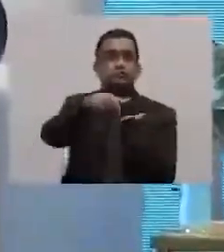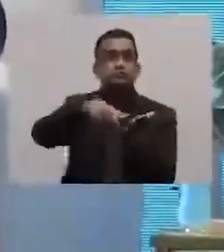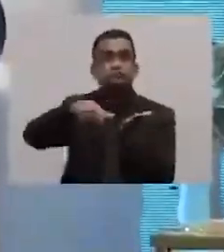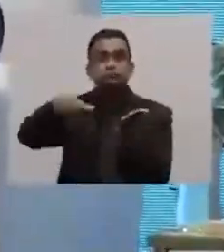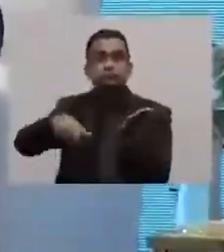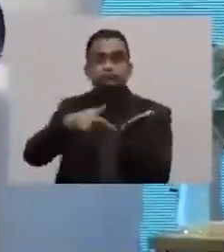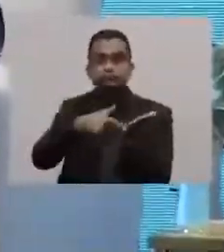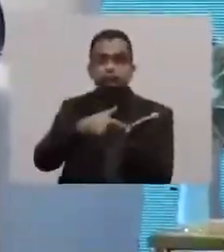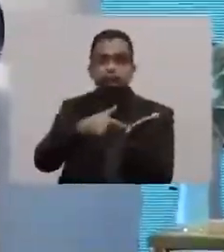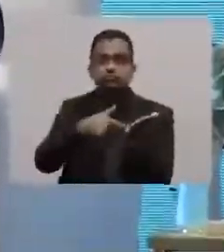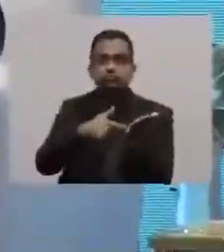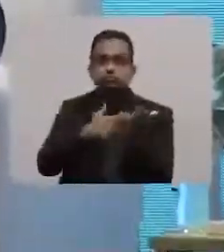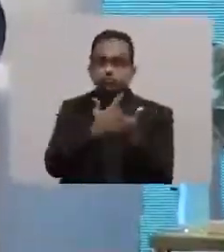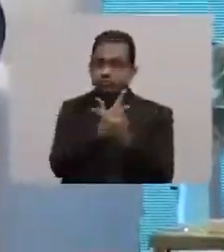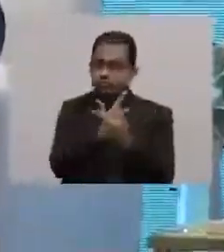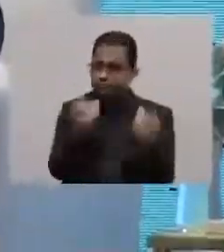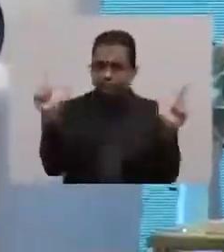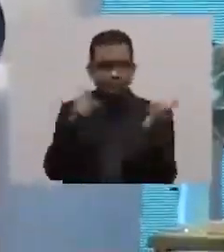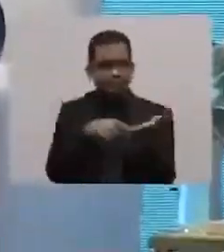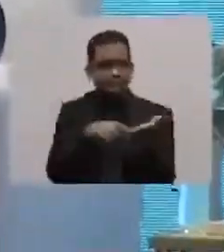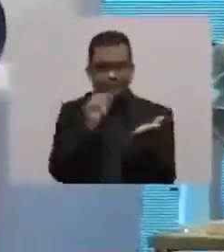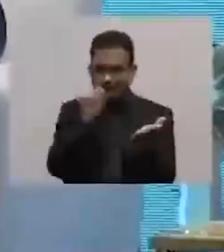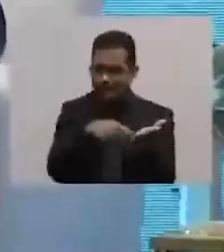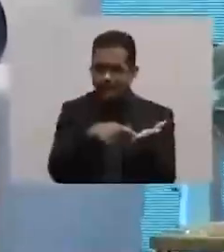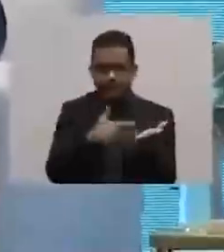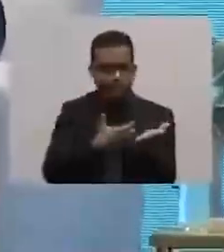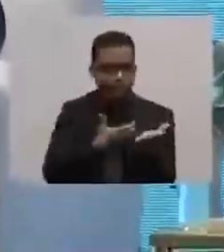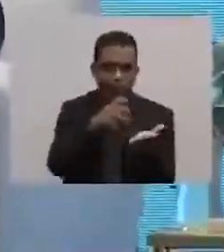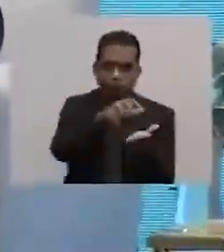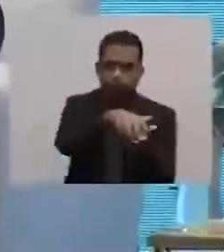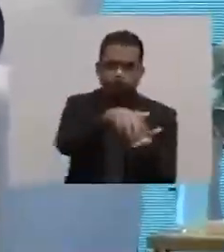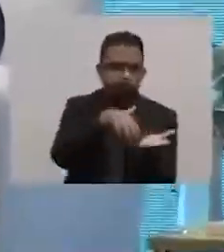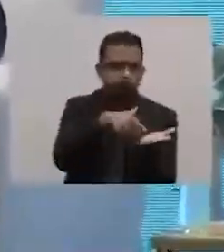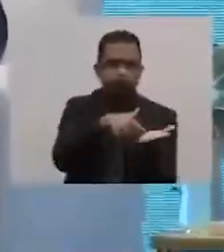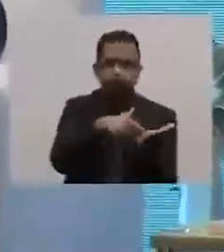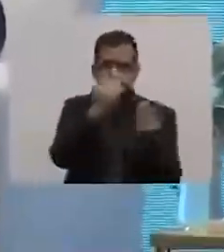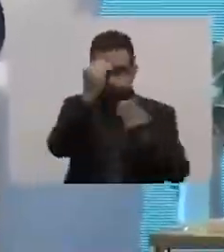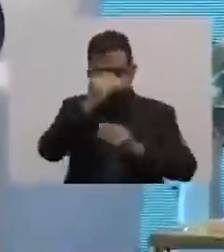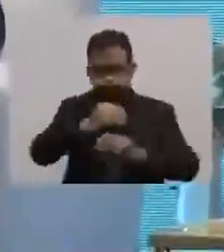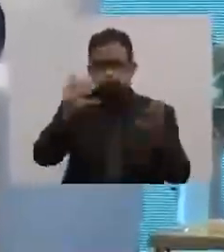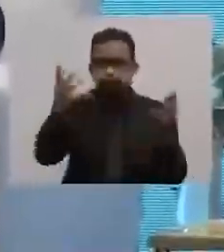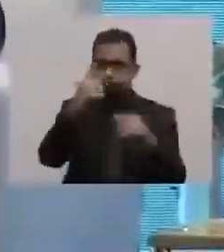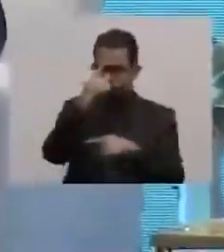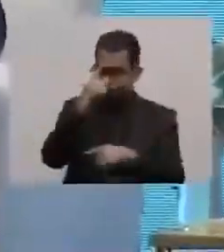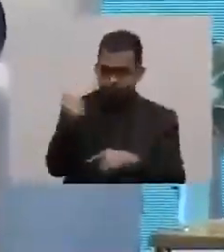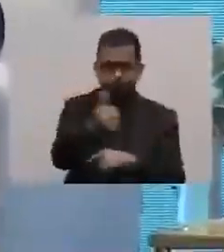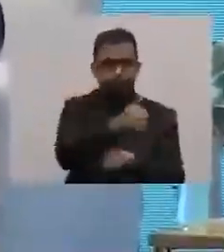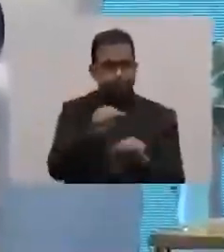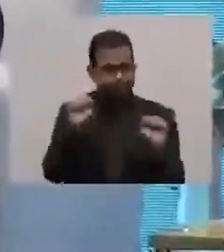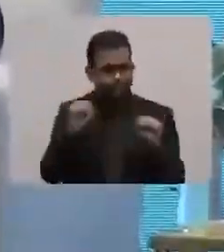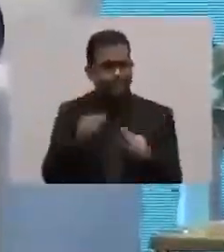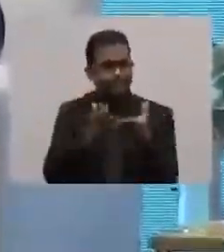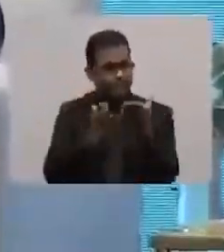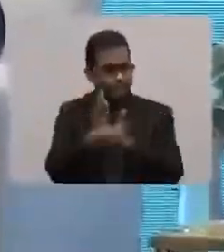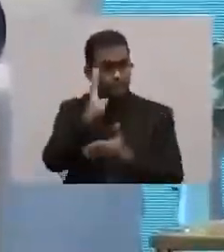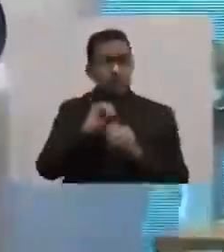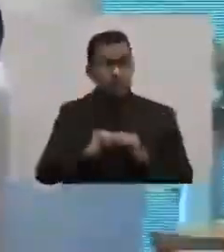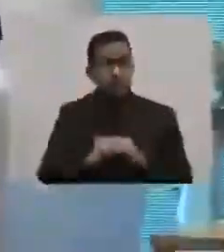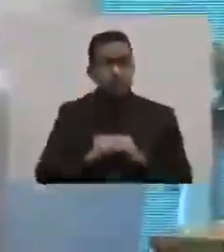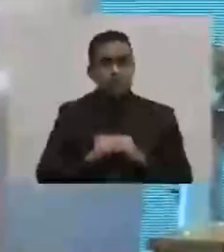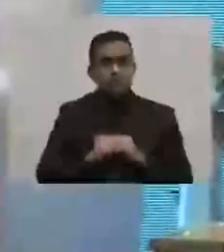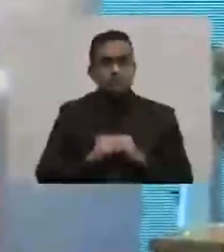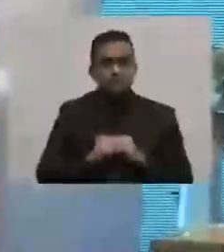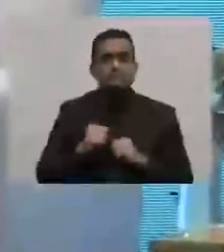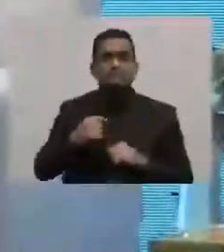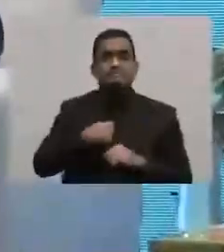informaciones oportunas y sin limitaciones para el ejercicio de la libertad de expresión. en la República Dominicana. A mí me